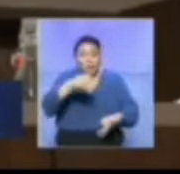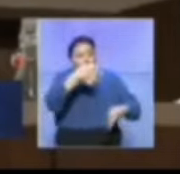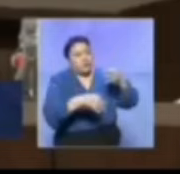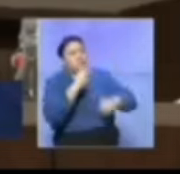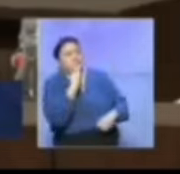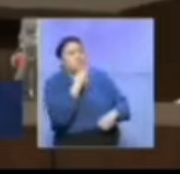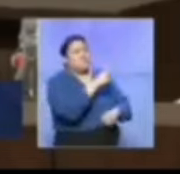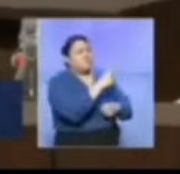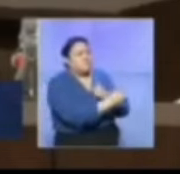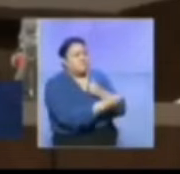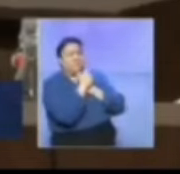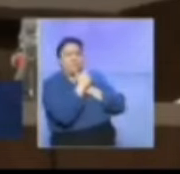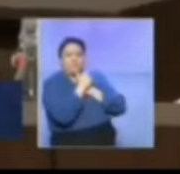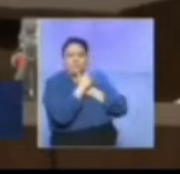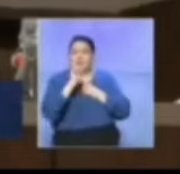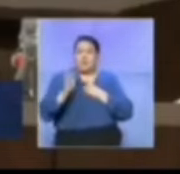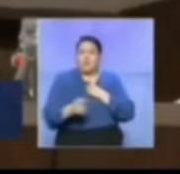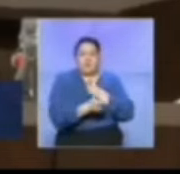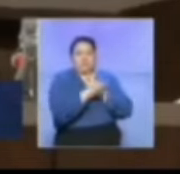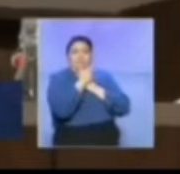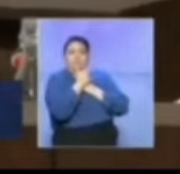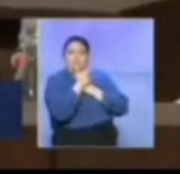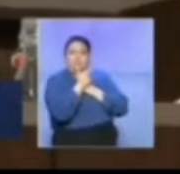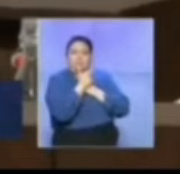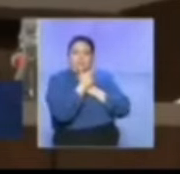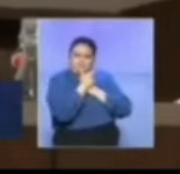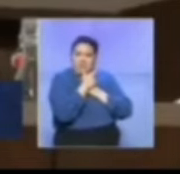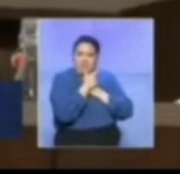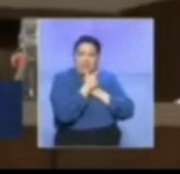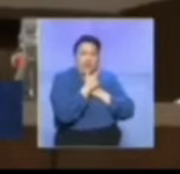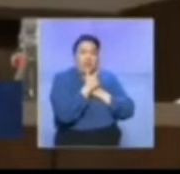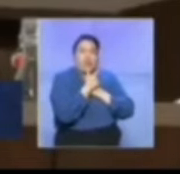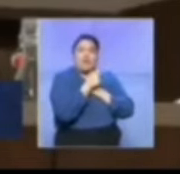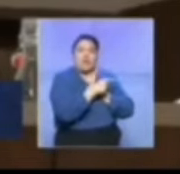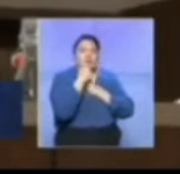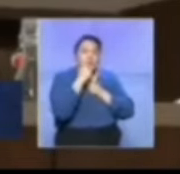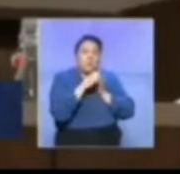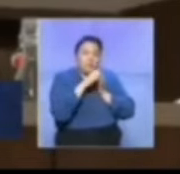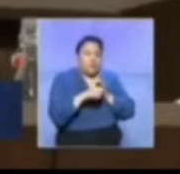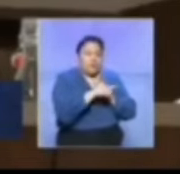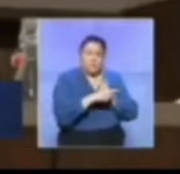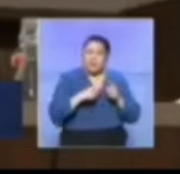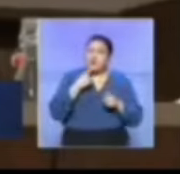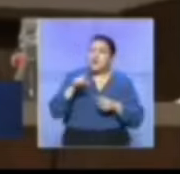puede ser detenido y no hay actos positivos que en caso de un